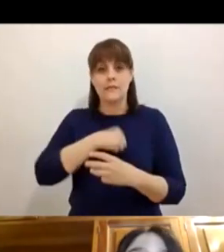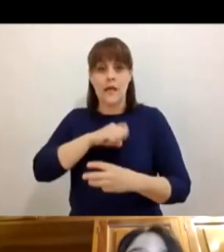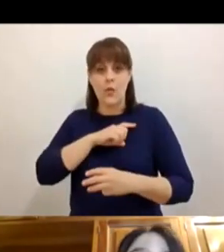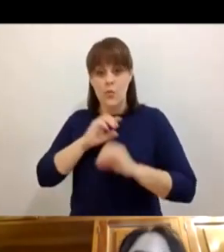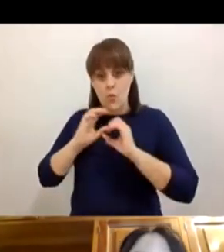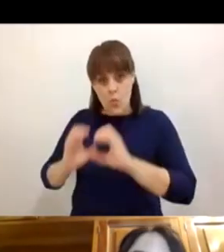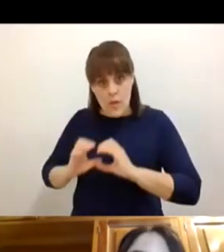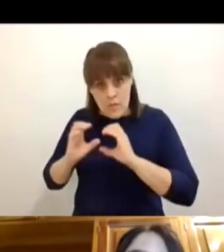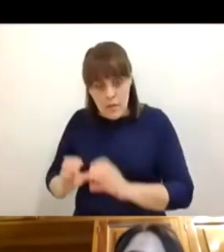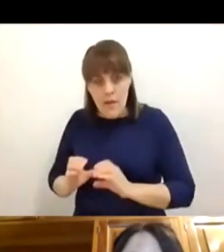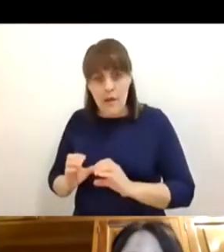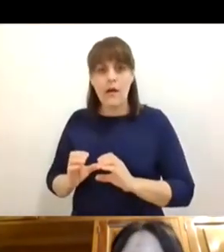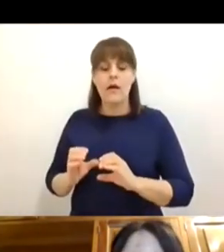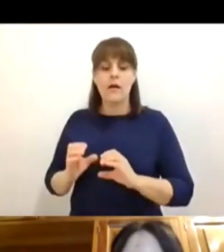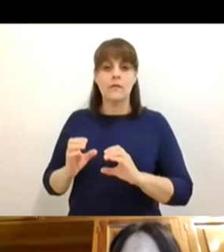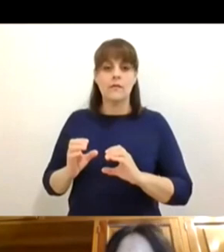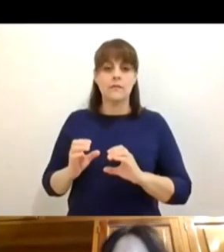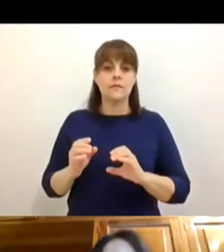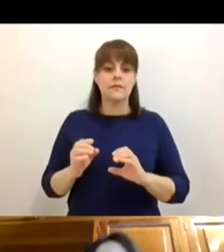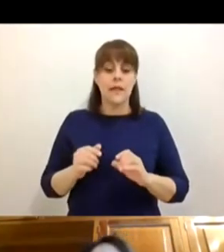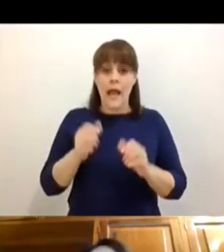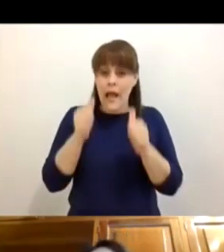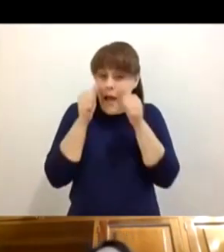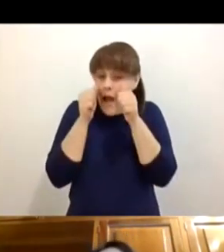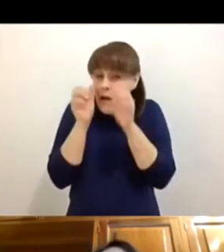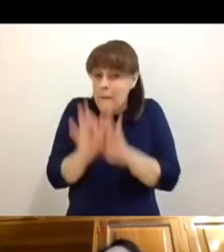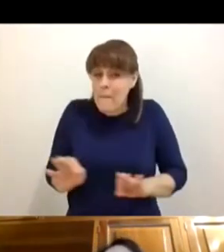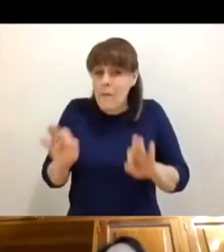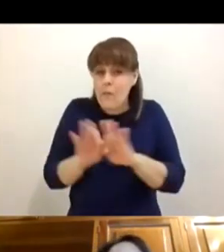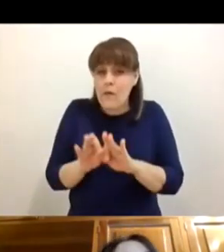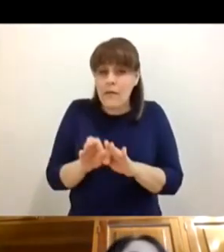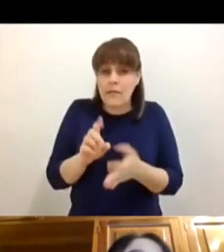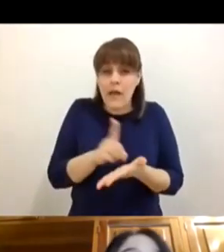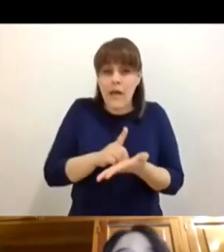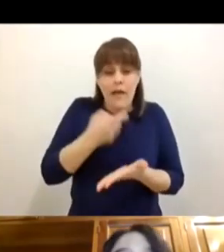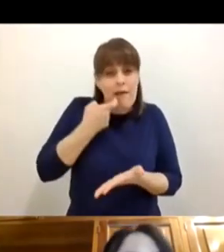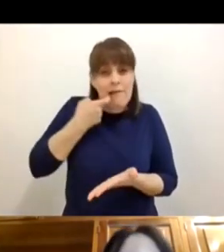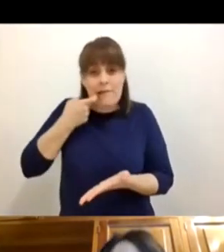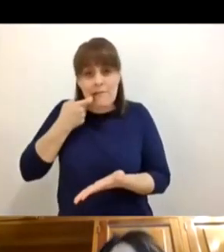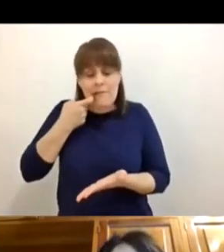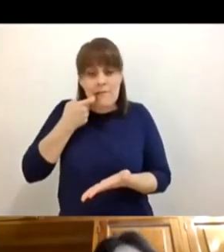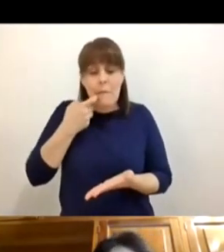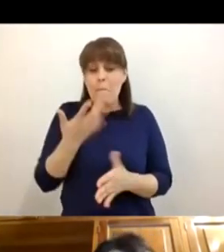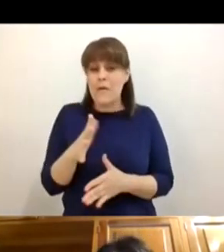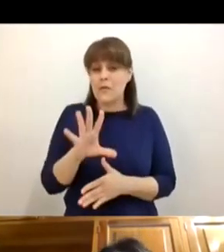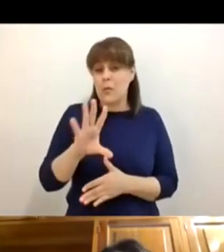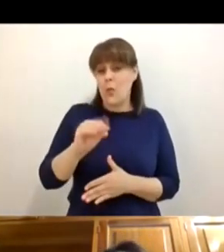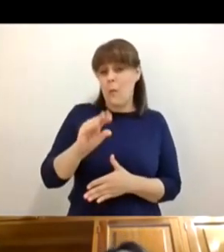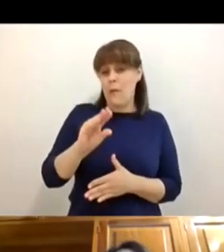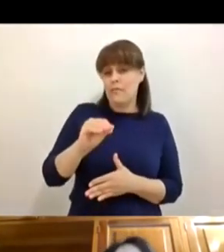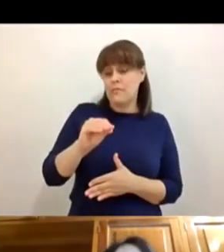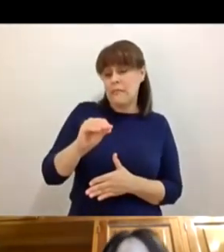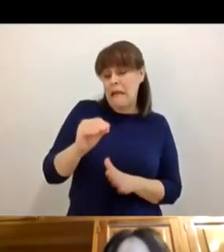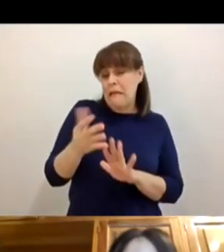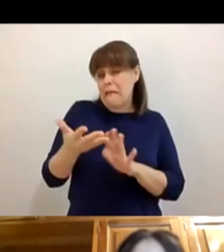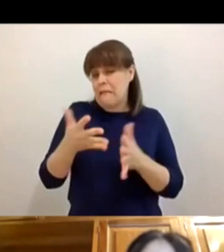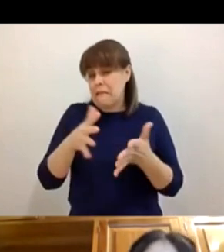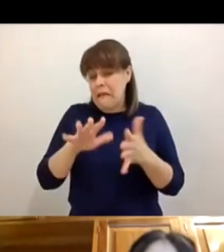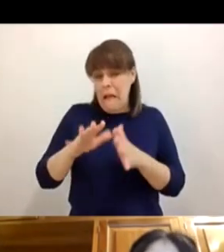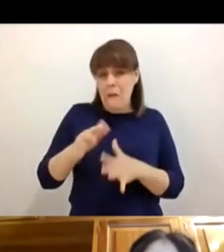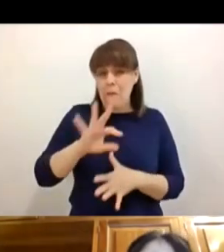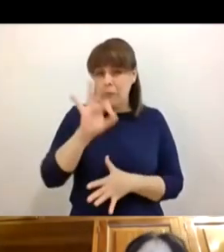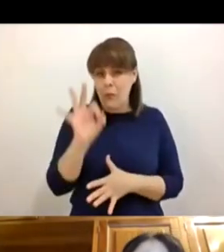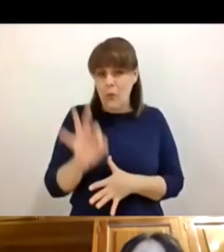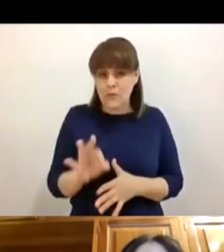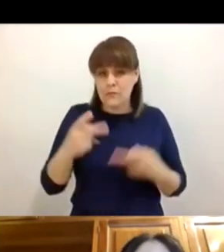Y sobre todo la atención de las adicciones, ¿no? La experiencia que tenemos, cerca de un 90% de los chicos con los que